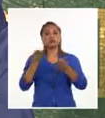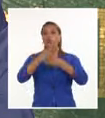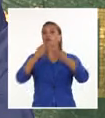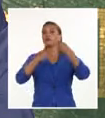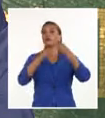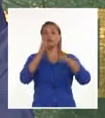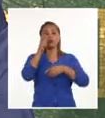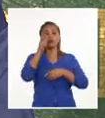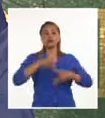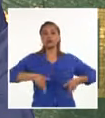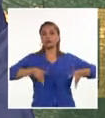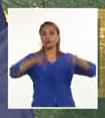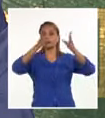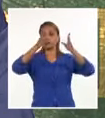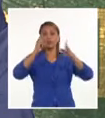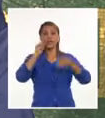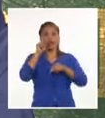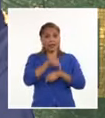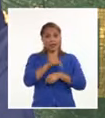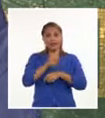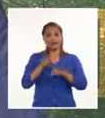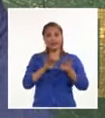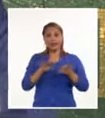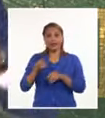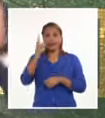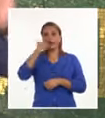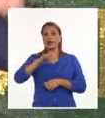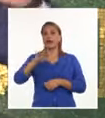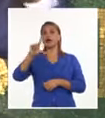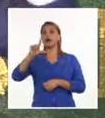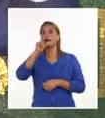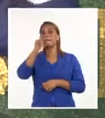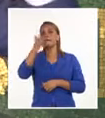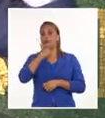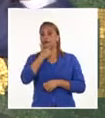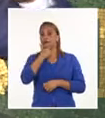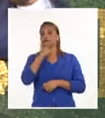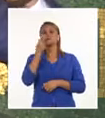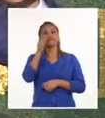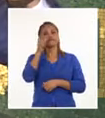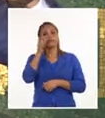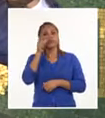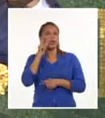un observatorio desde la Secretaría Ejecutiva del ALBA, con el propósito de